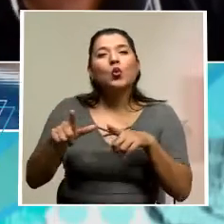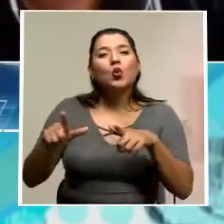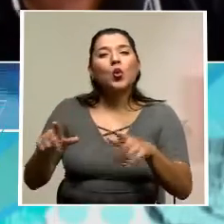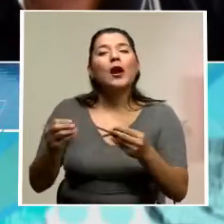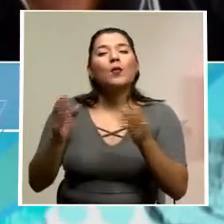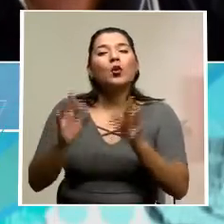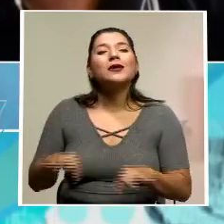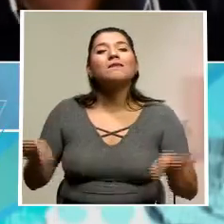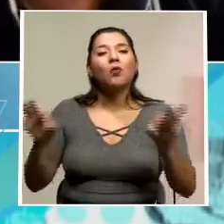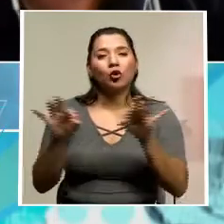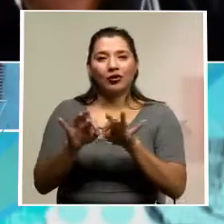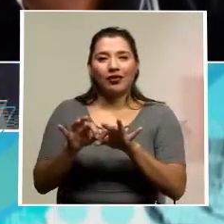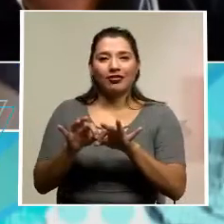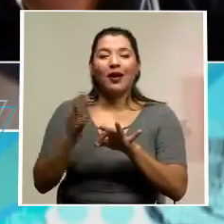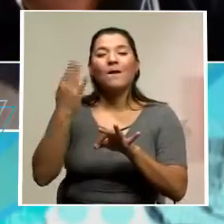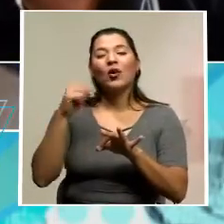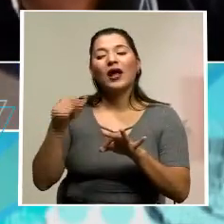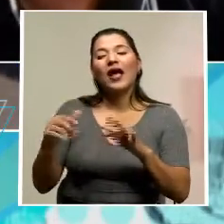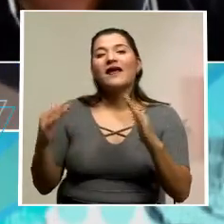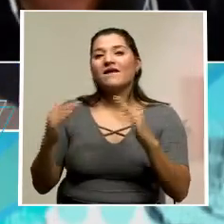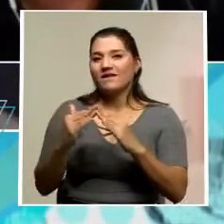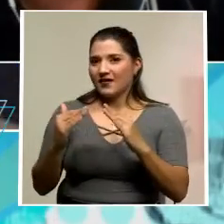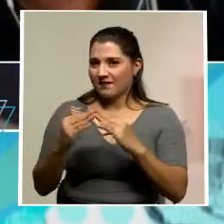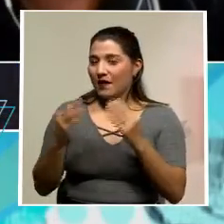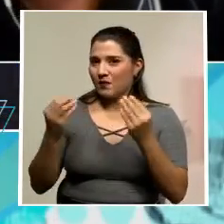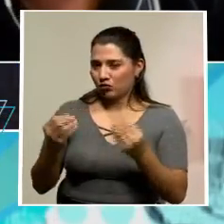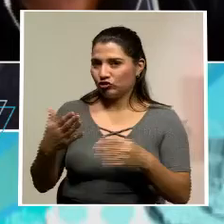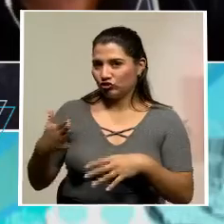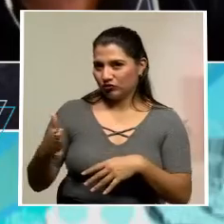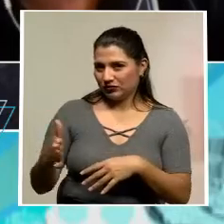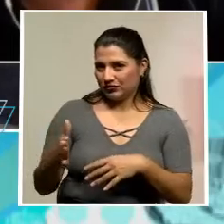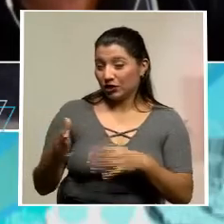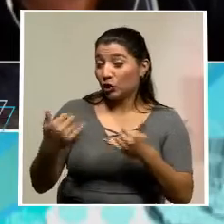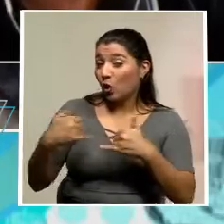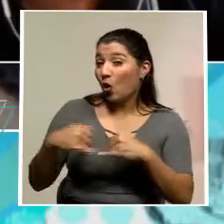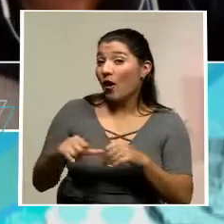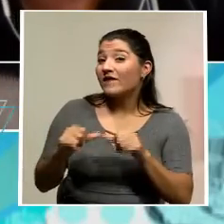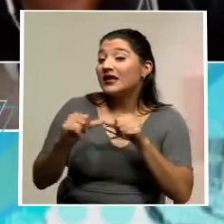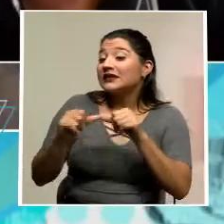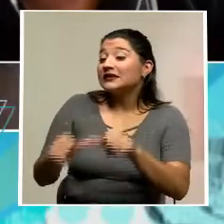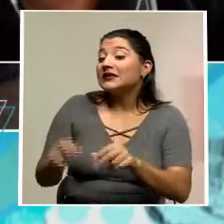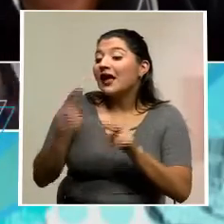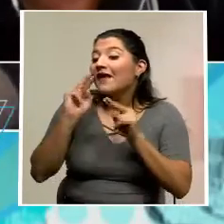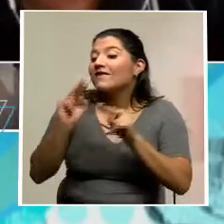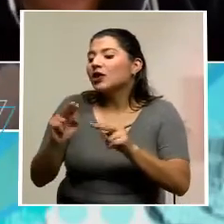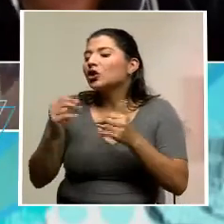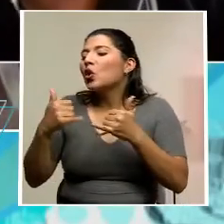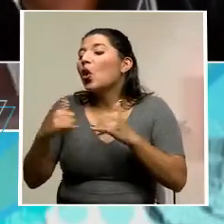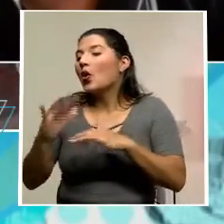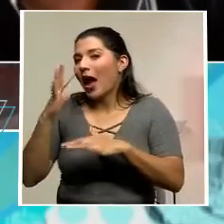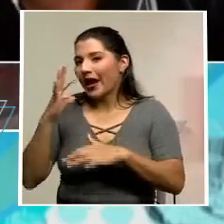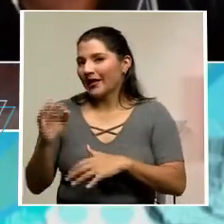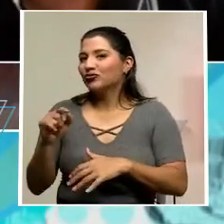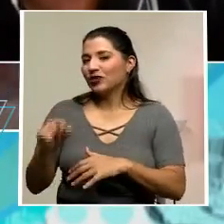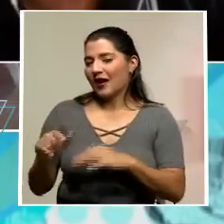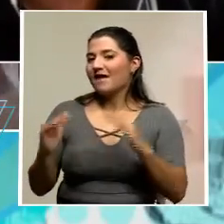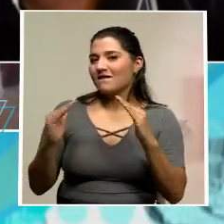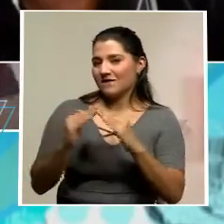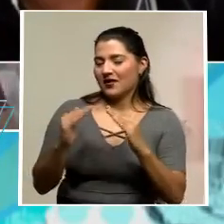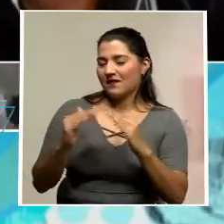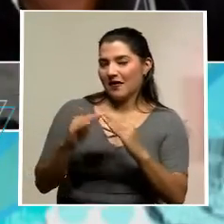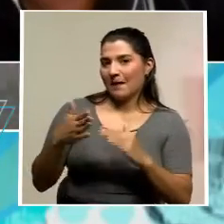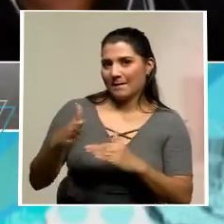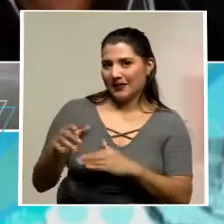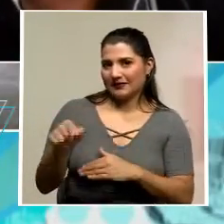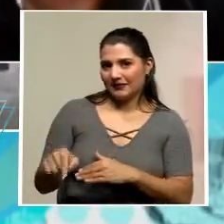en donde todavía seguimos observando, o al menos teniendo noción de que hay reportes de la especie en